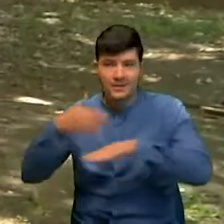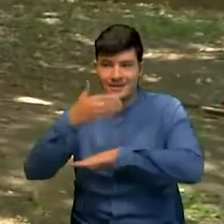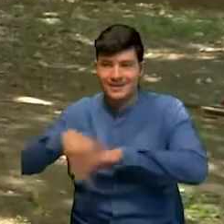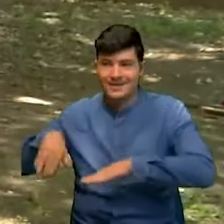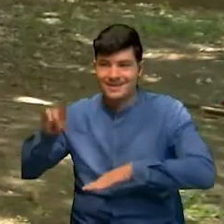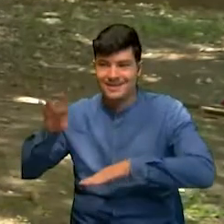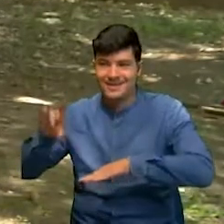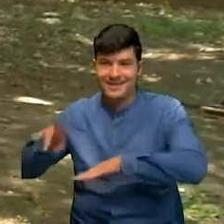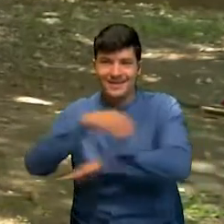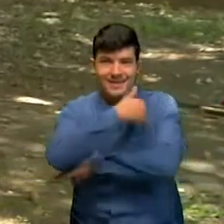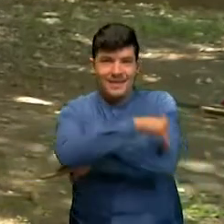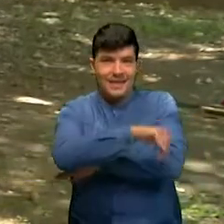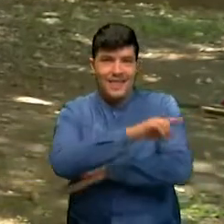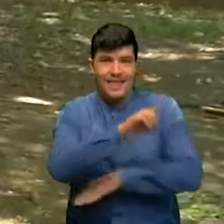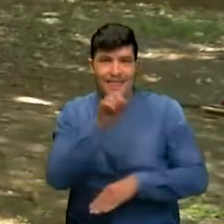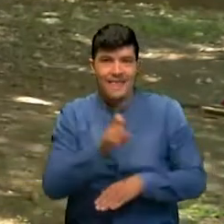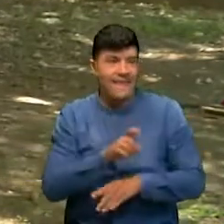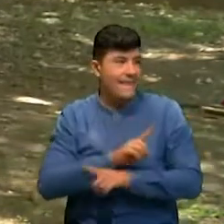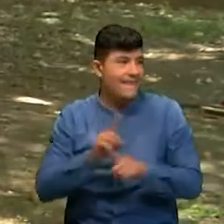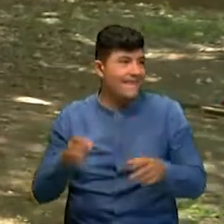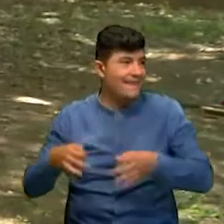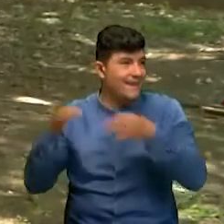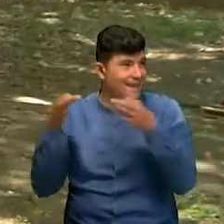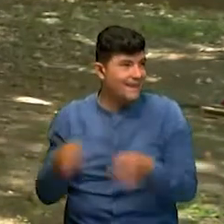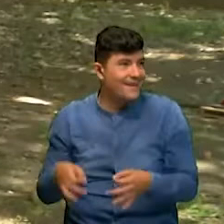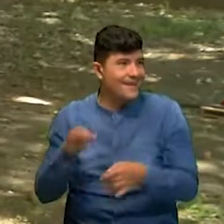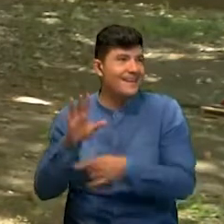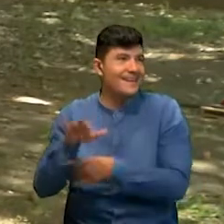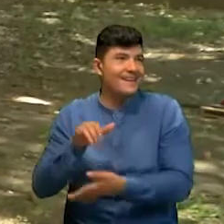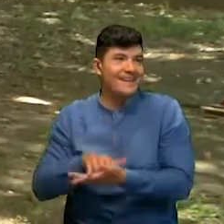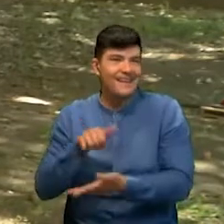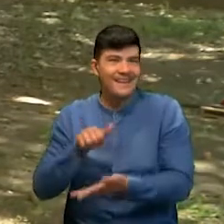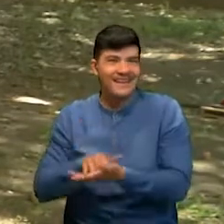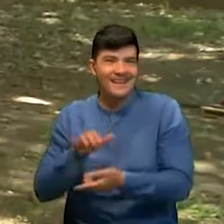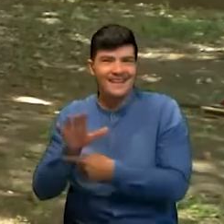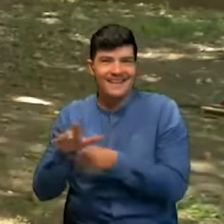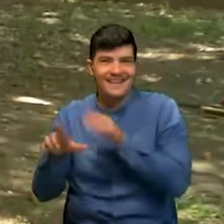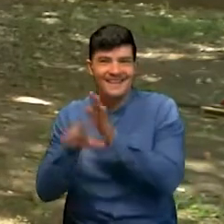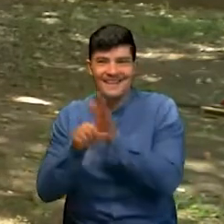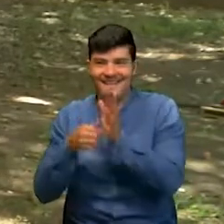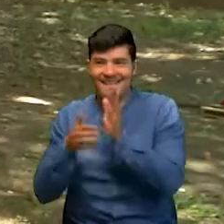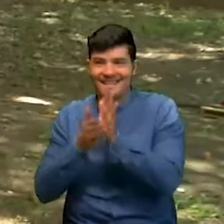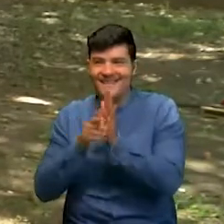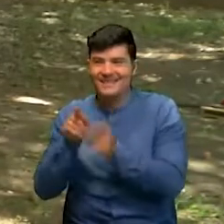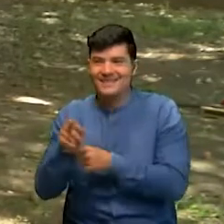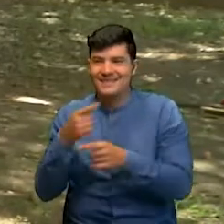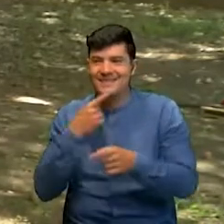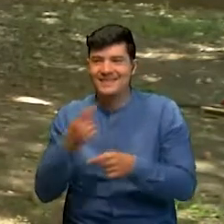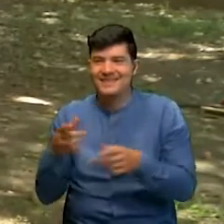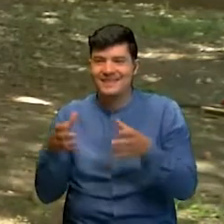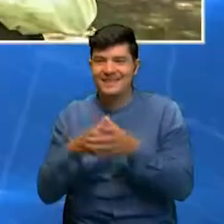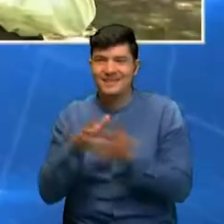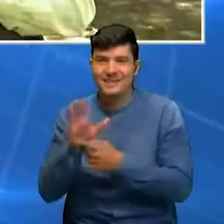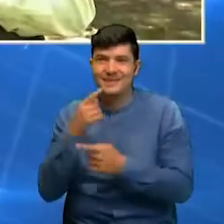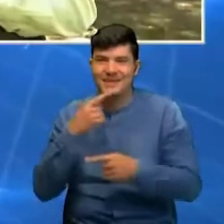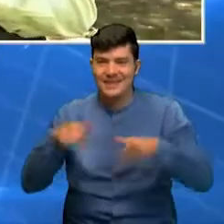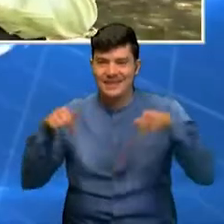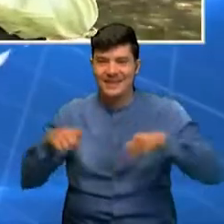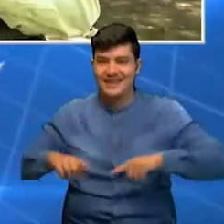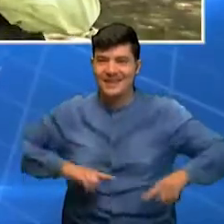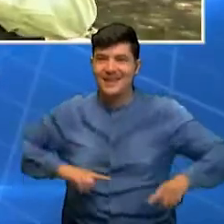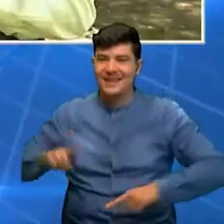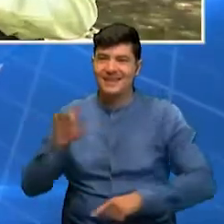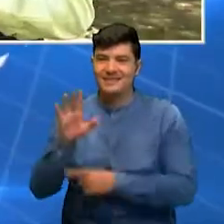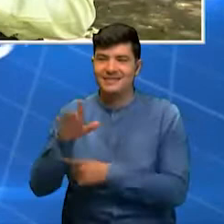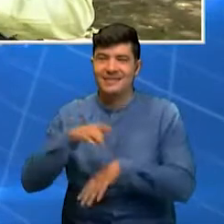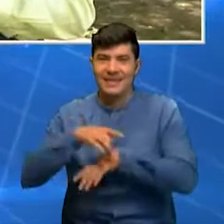con carrera 16 sin cumplir con los requisitos que exige la ley dice el sindicato que esta administración lo que deja